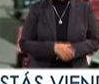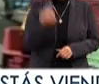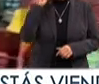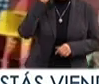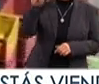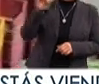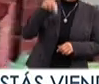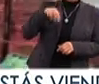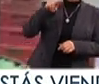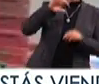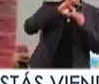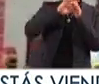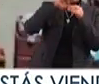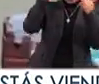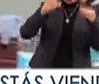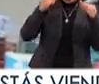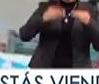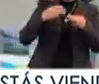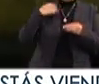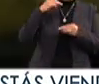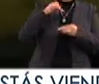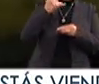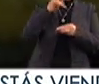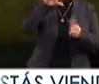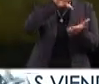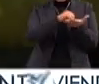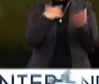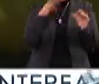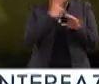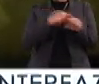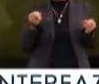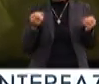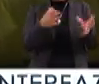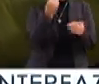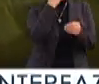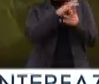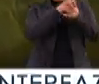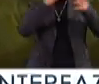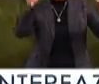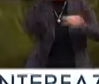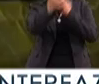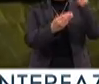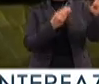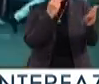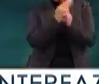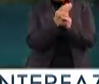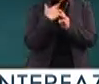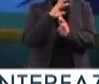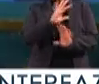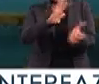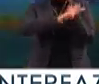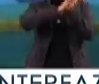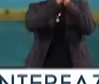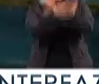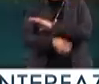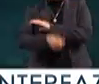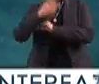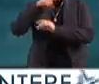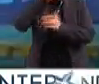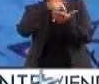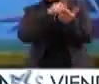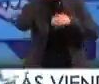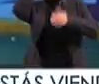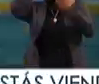Considerada por la Unión Mundial de Mercados Mayoristas como el centro de suministro de alimento más grande del mundo, se está convirtiendo en la principal